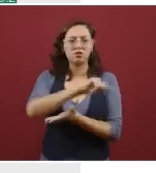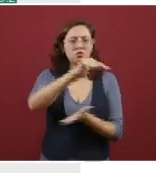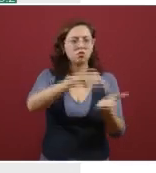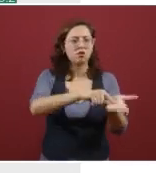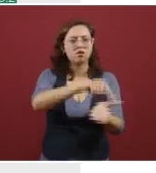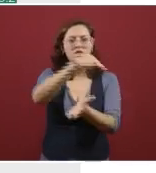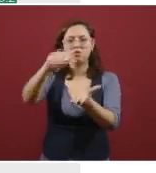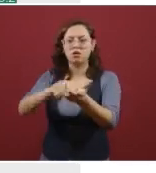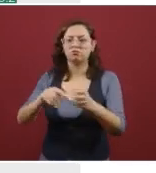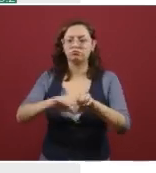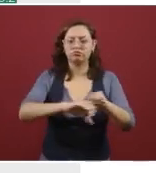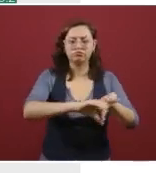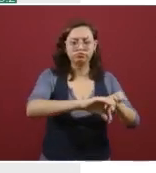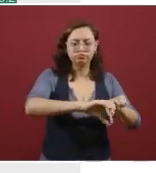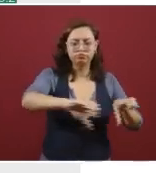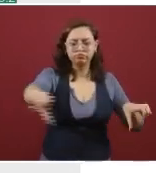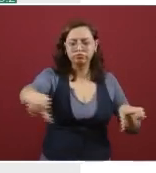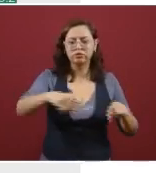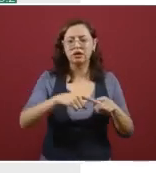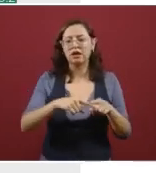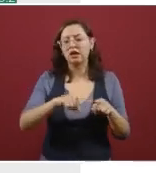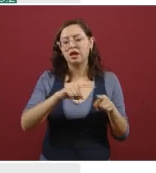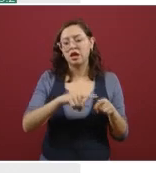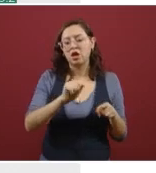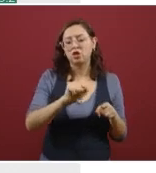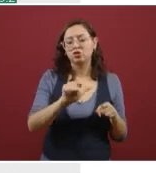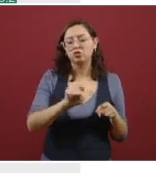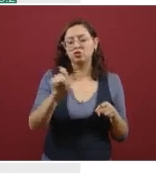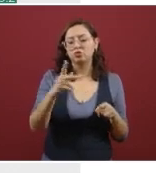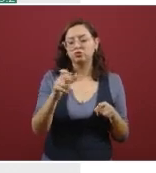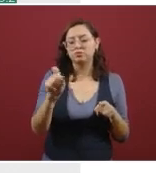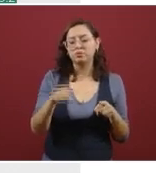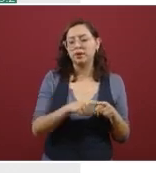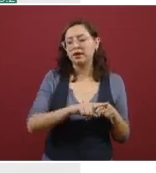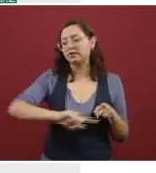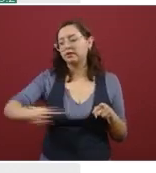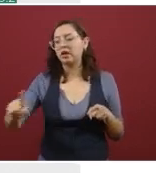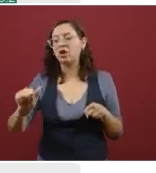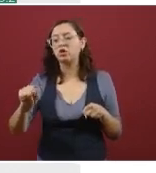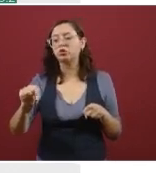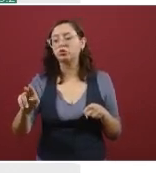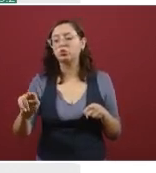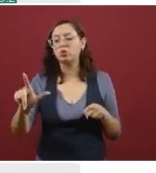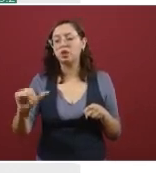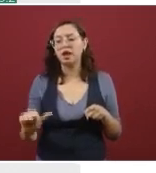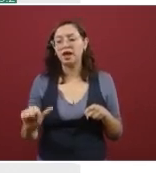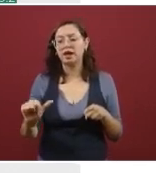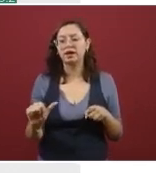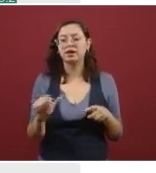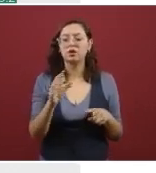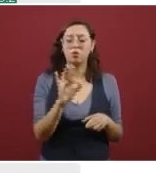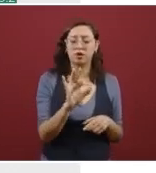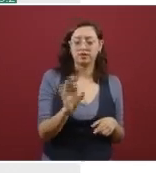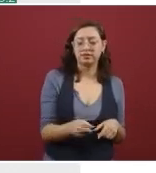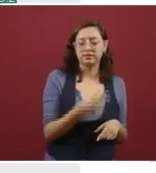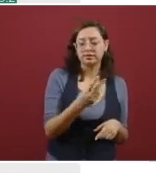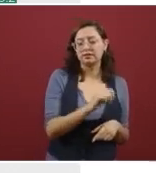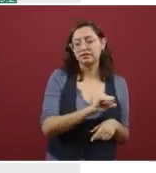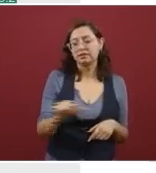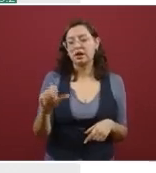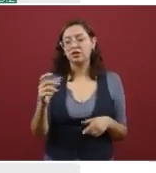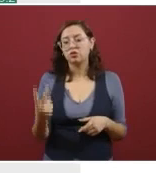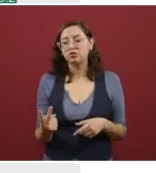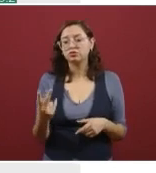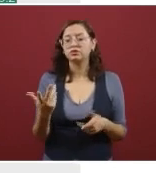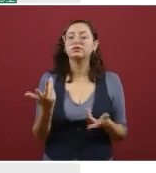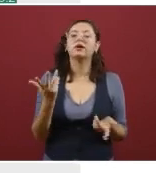ductos. Este es el Tuxpan-Tula, de 43 pasó a 72, 2 tomas clandestinas,